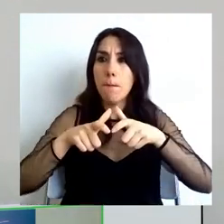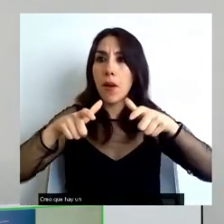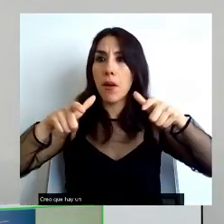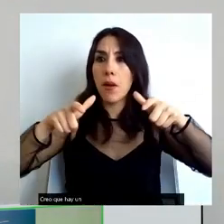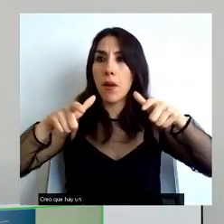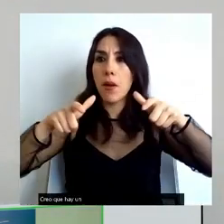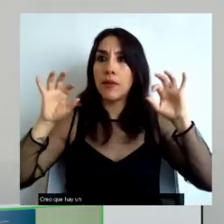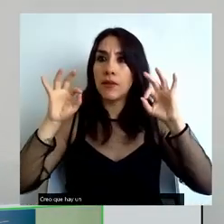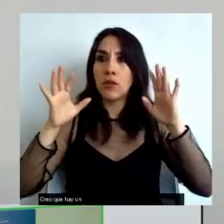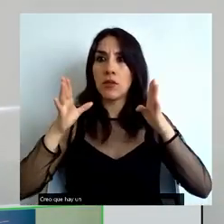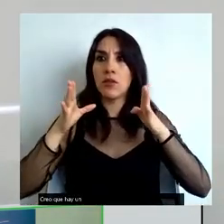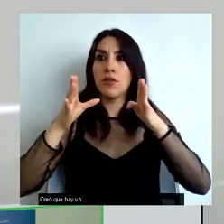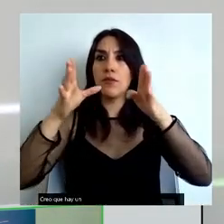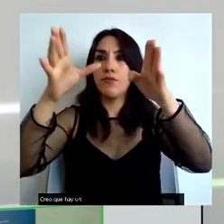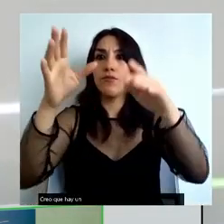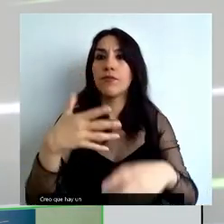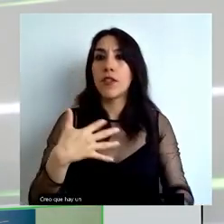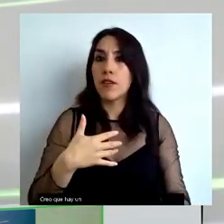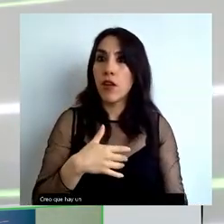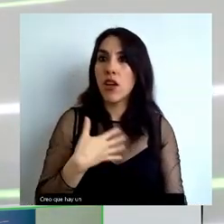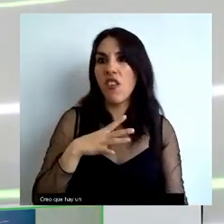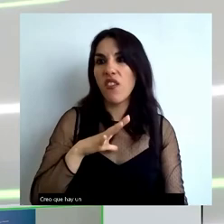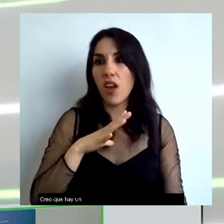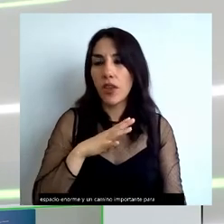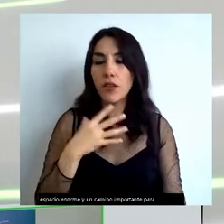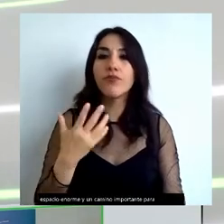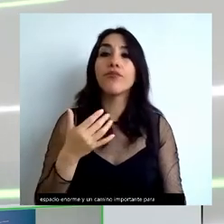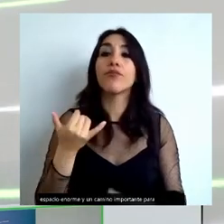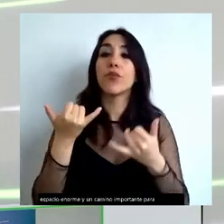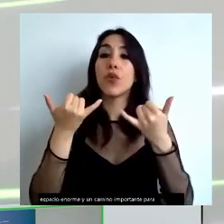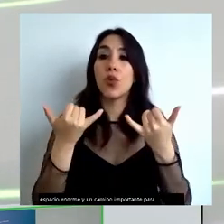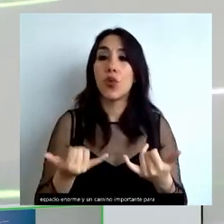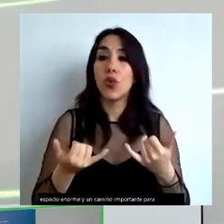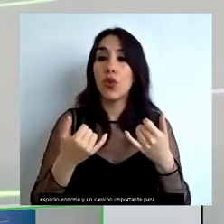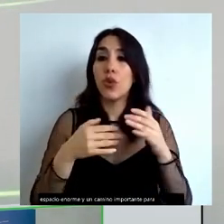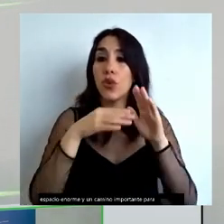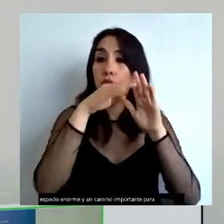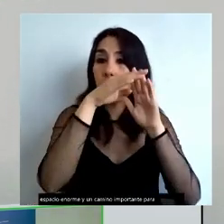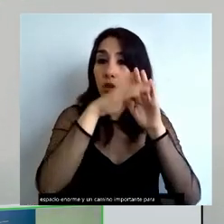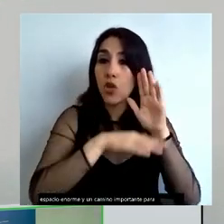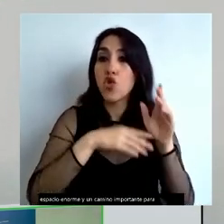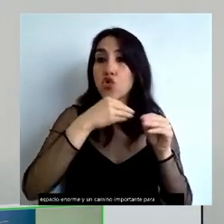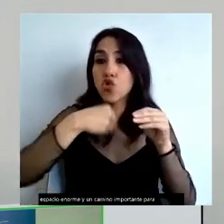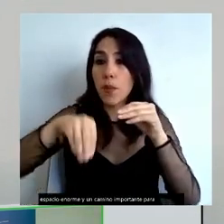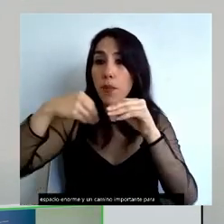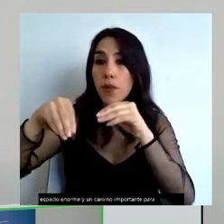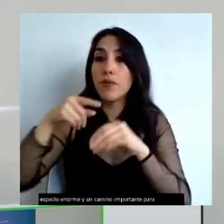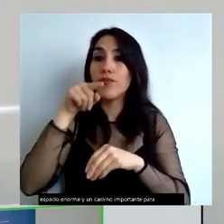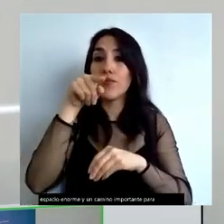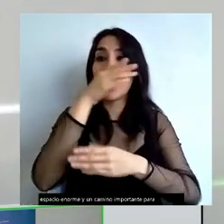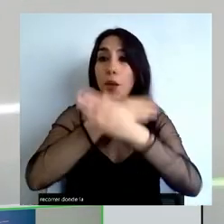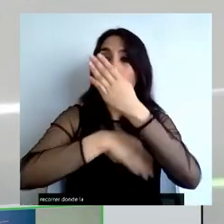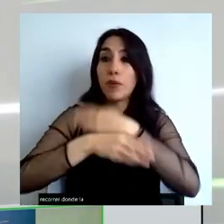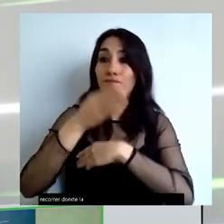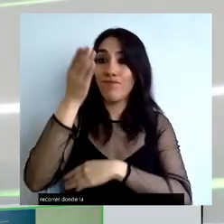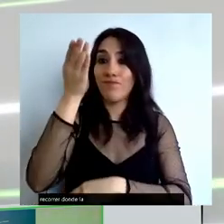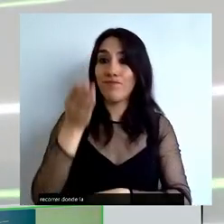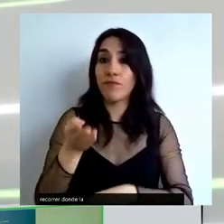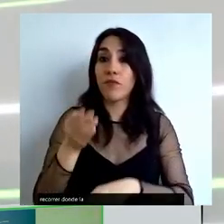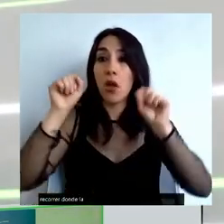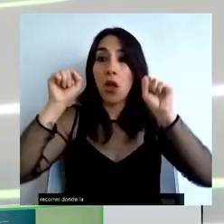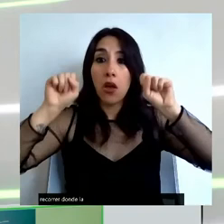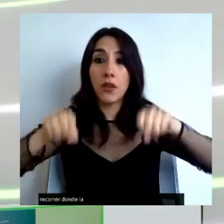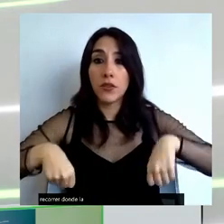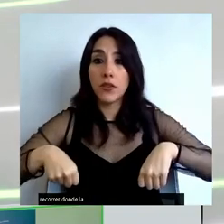darle mayor participación a las personas con discapacidad en ese liderazgo, no solamente a nivel individual, a nivel